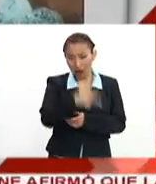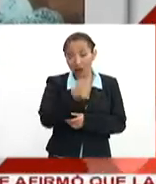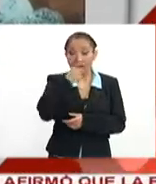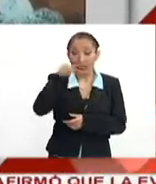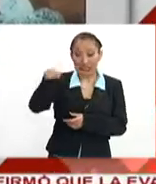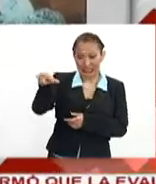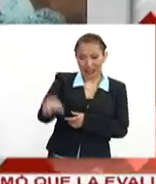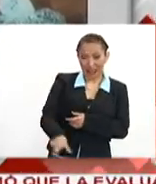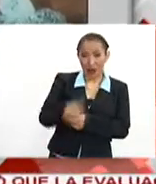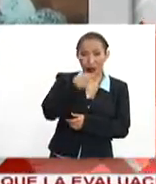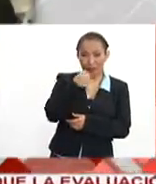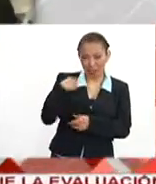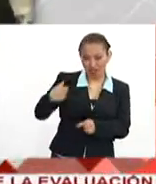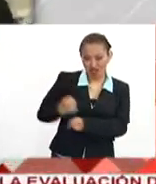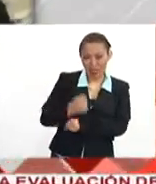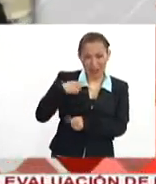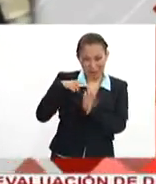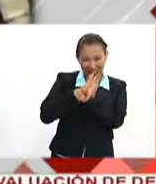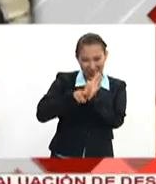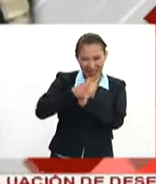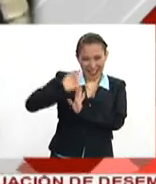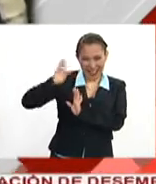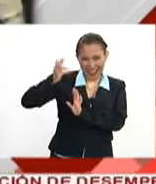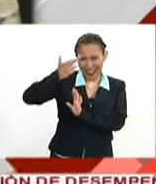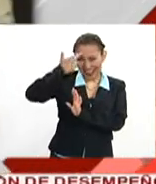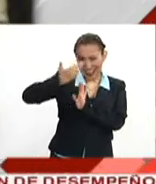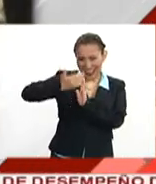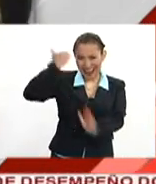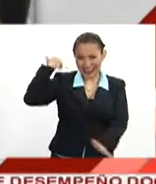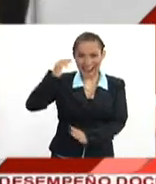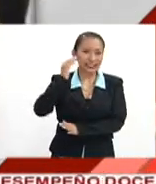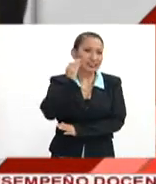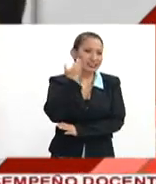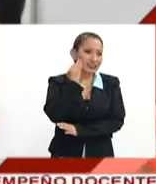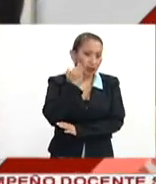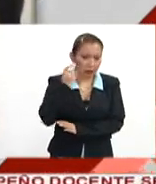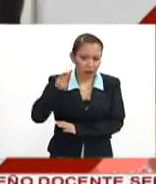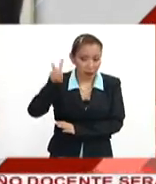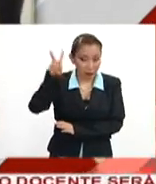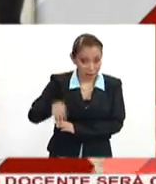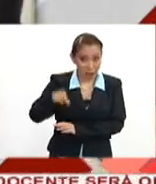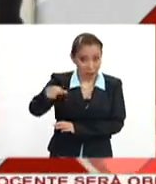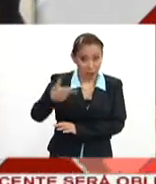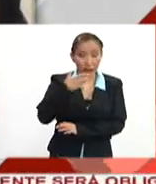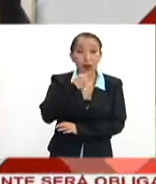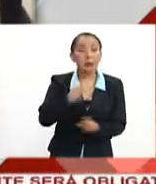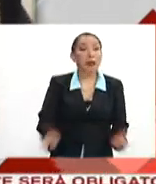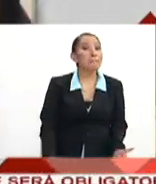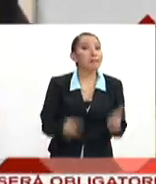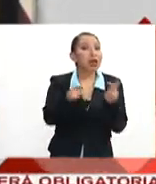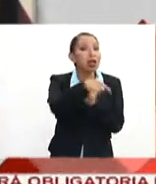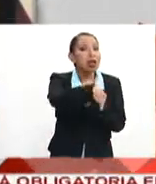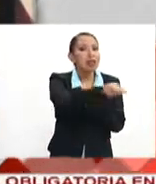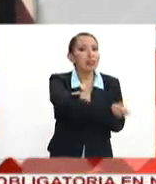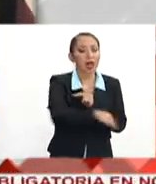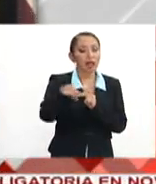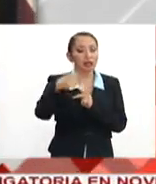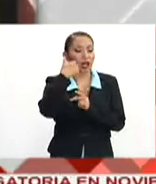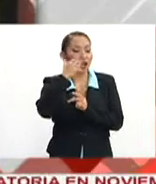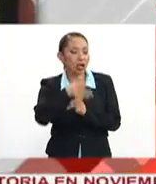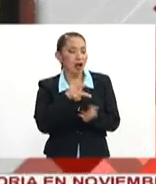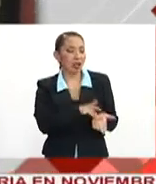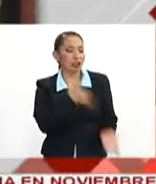supuesto delincuente al que están agrediendo en el video que se subió a redes sociales realmente es un comerciante al que estos delincuentes